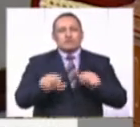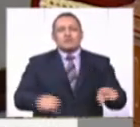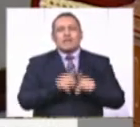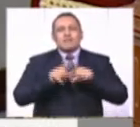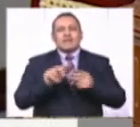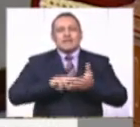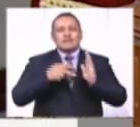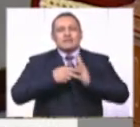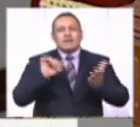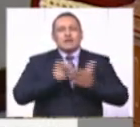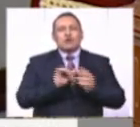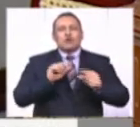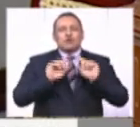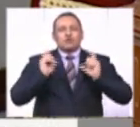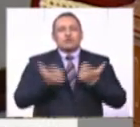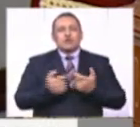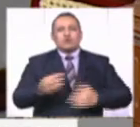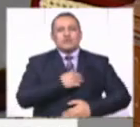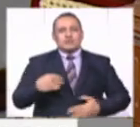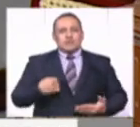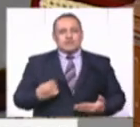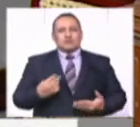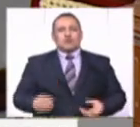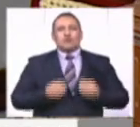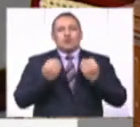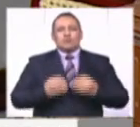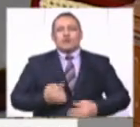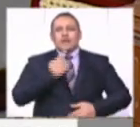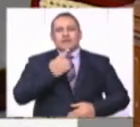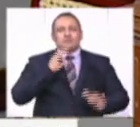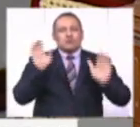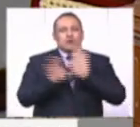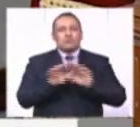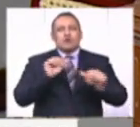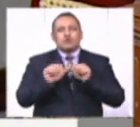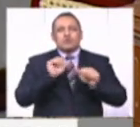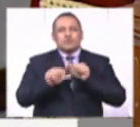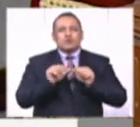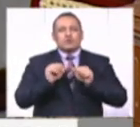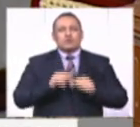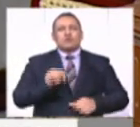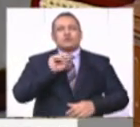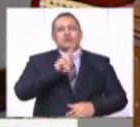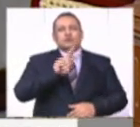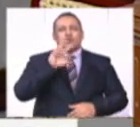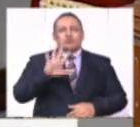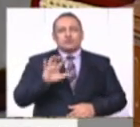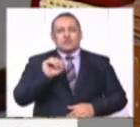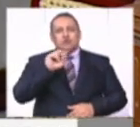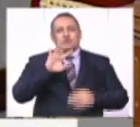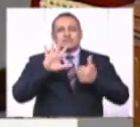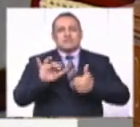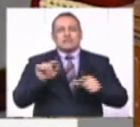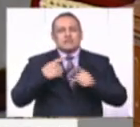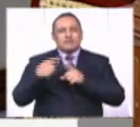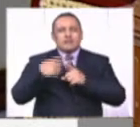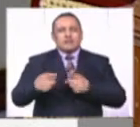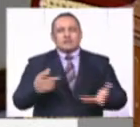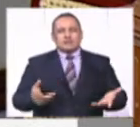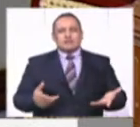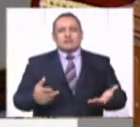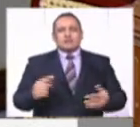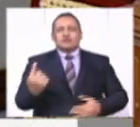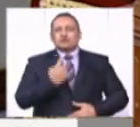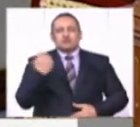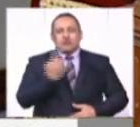corresponden a los consejos de ministros como son por ejemplo el artículo no 5 y 6 entre otros